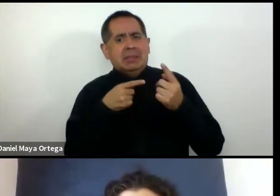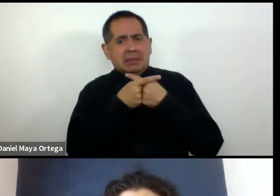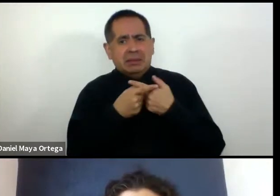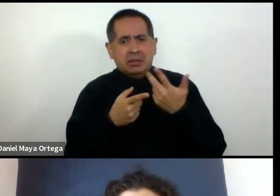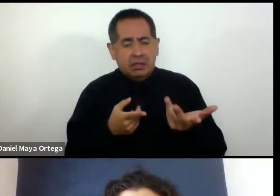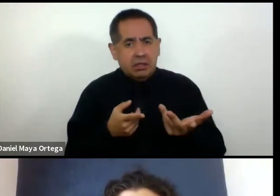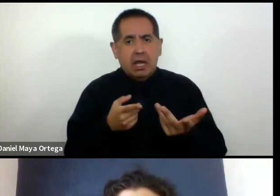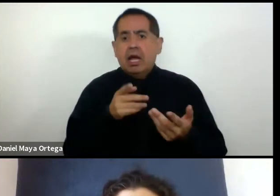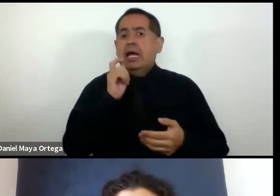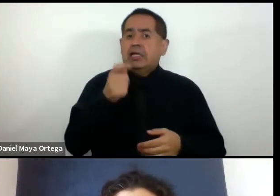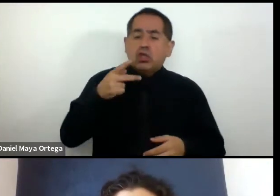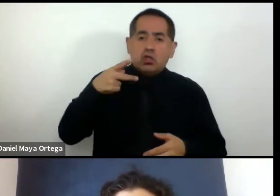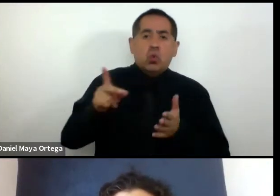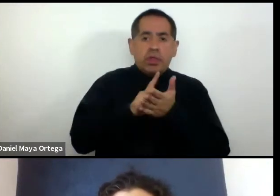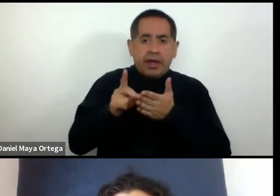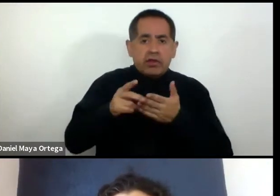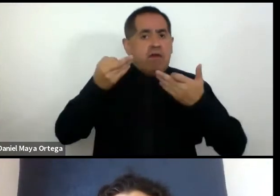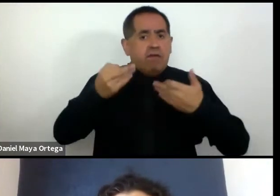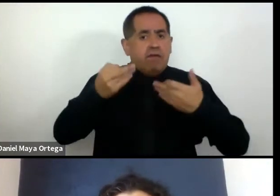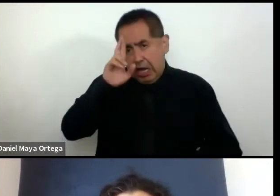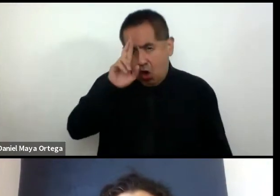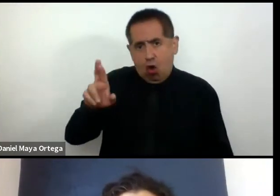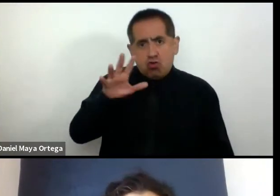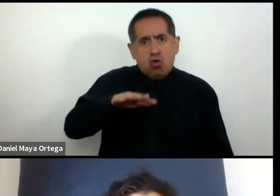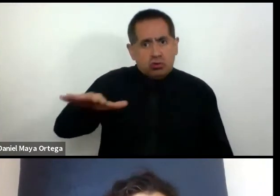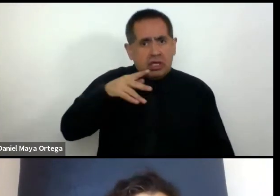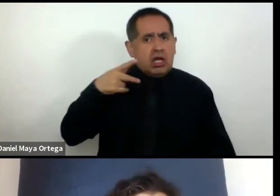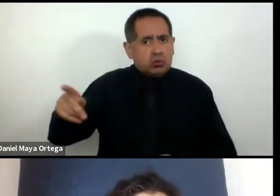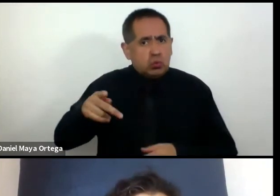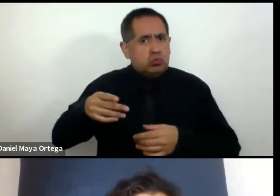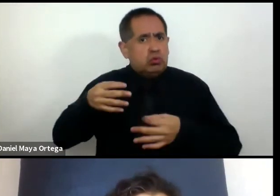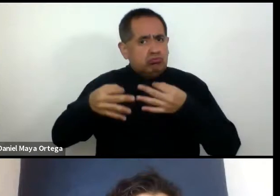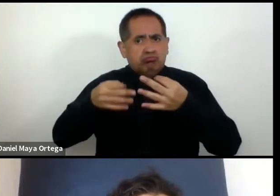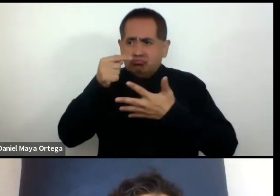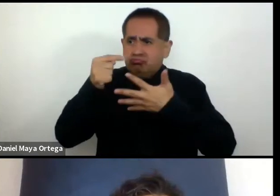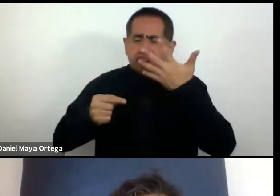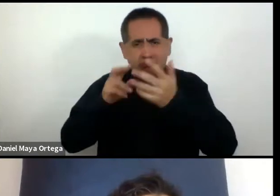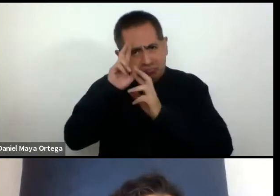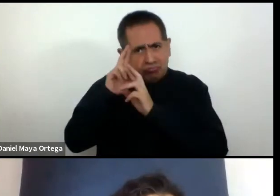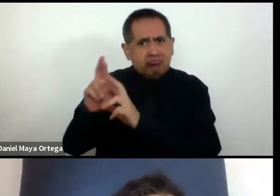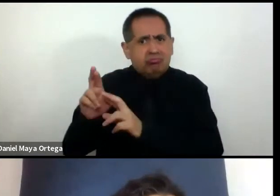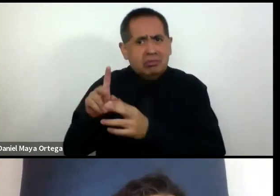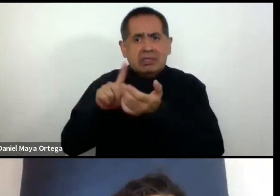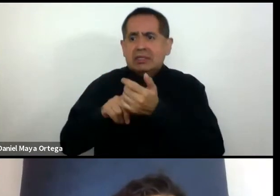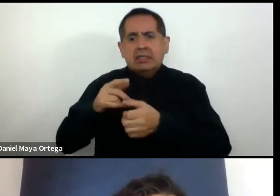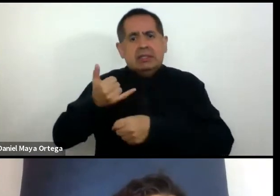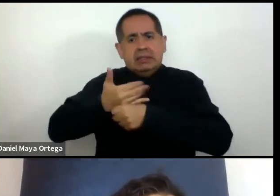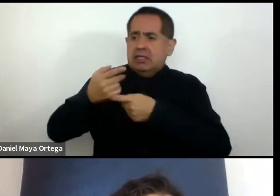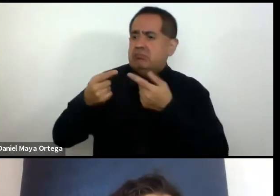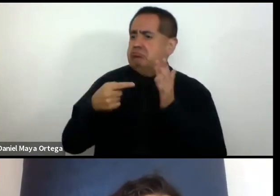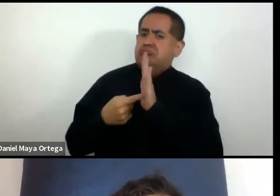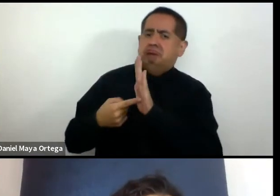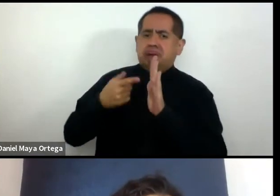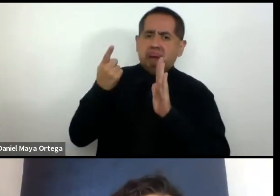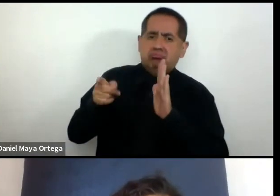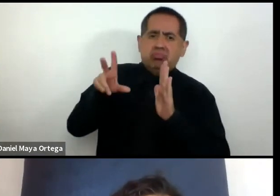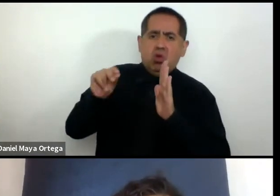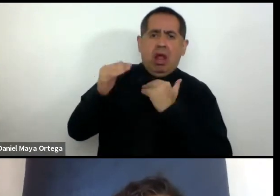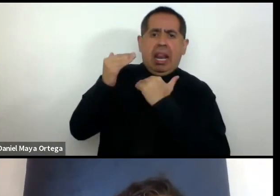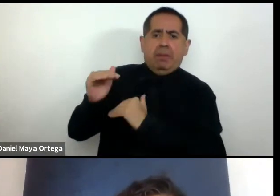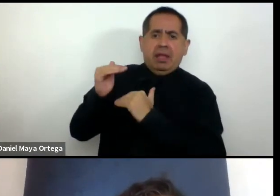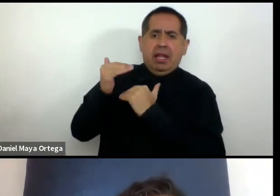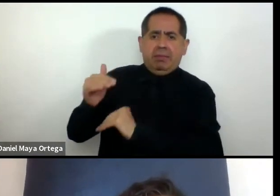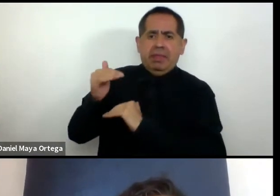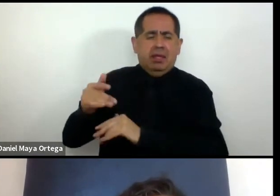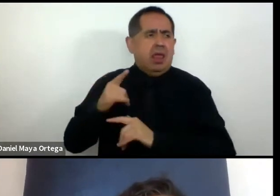esos derechos que no les han sido reconocidos en el sistema jurídico y todas las limitaciones que les siguen imponiendo las leyes y que evitan que las